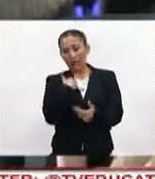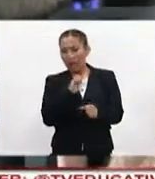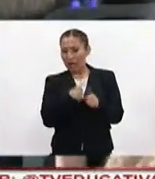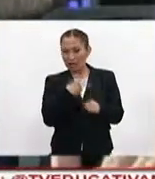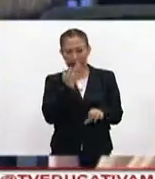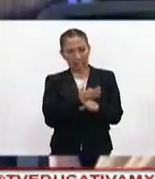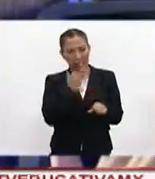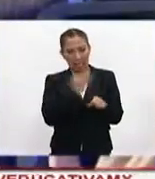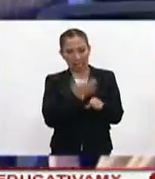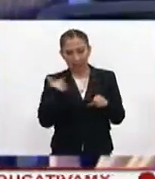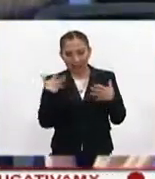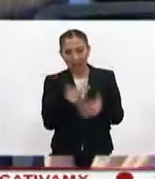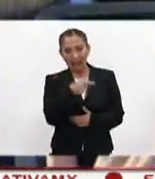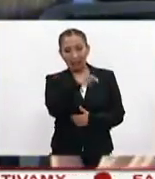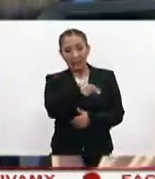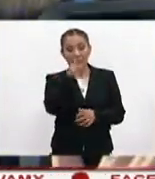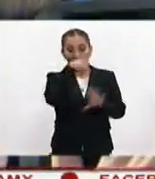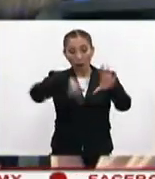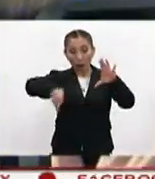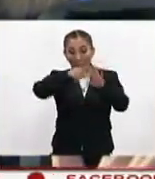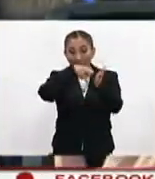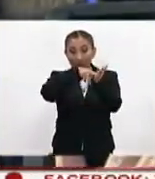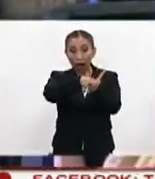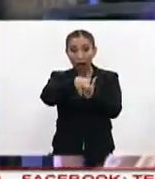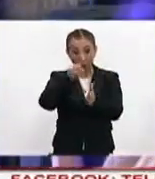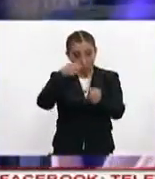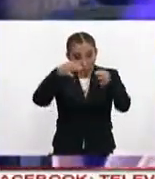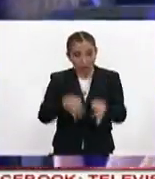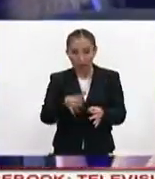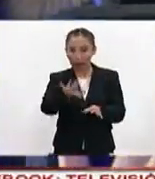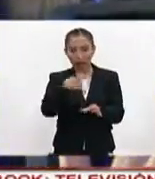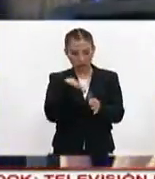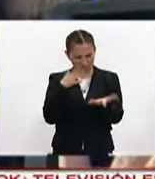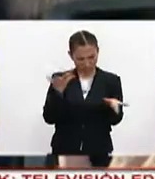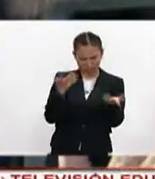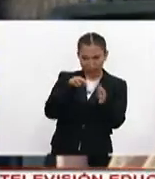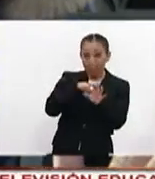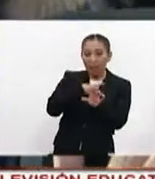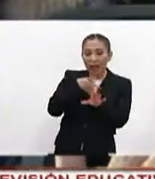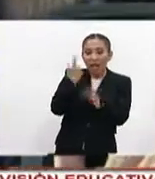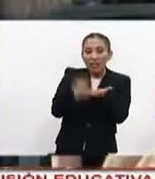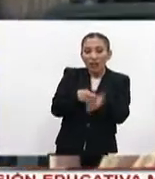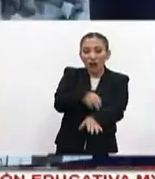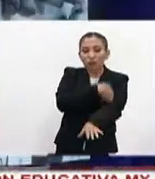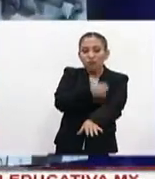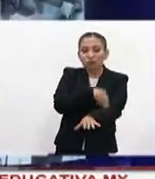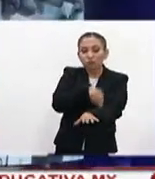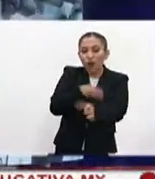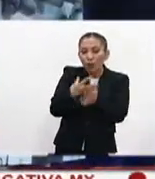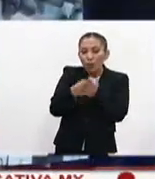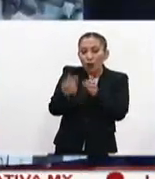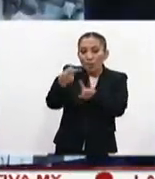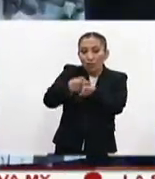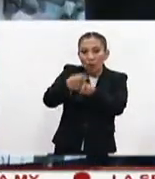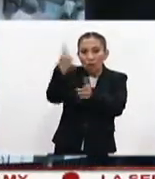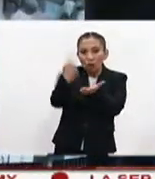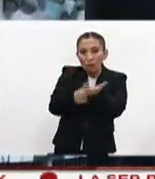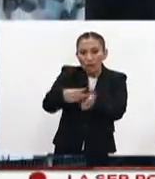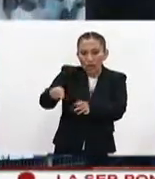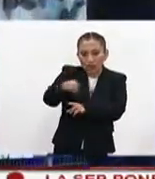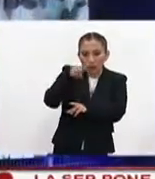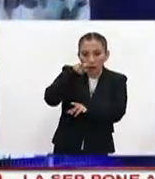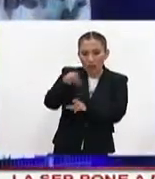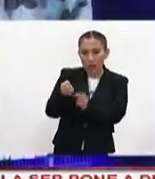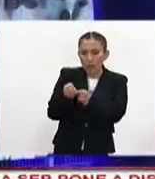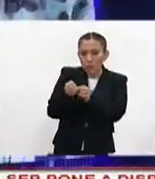se esperaba, es que los agujeros negros no son tan negros, que los agujeros negros tienen una especie de radiación, tienen una temperatura,